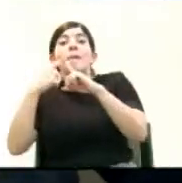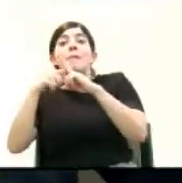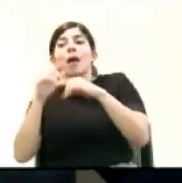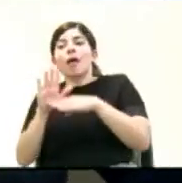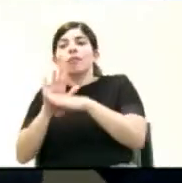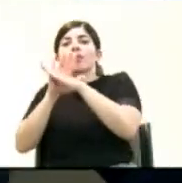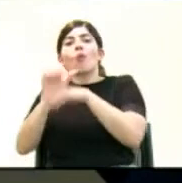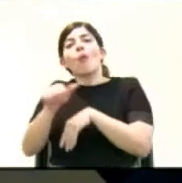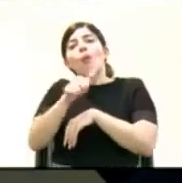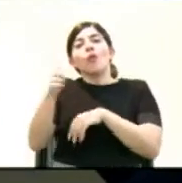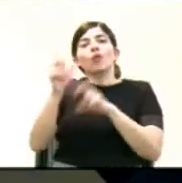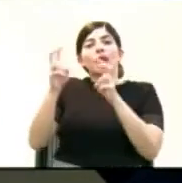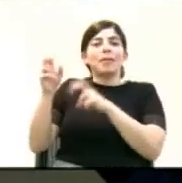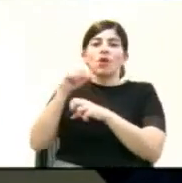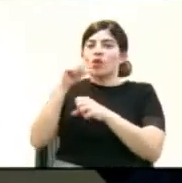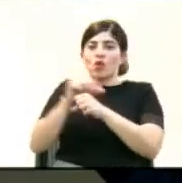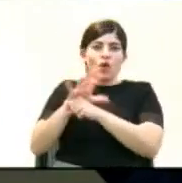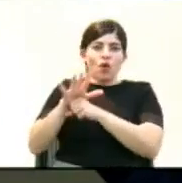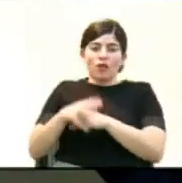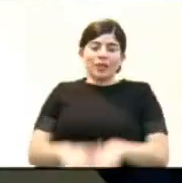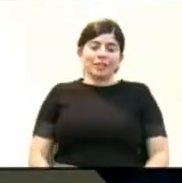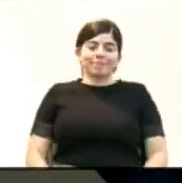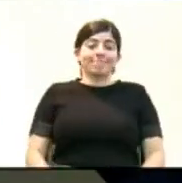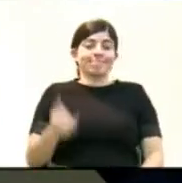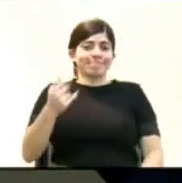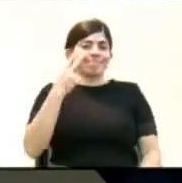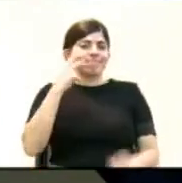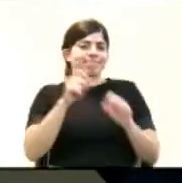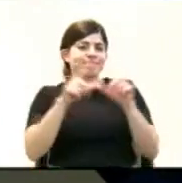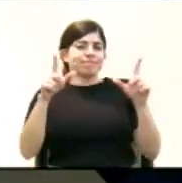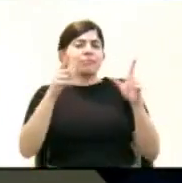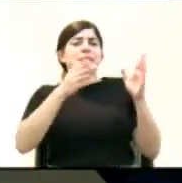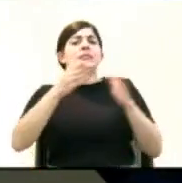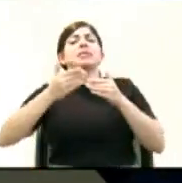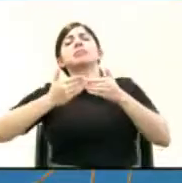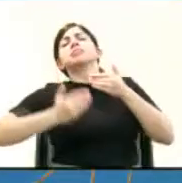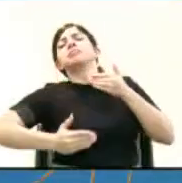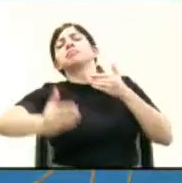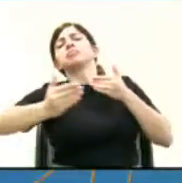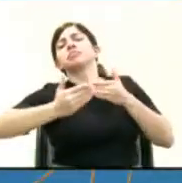filmina. Aquí lo que vemos es la proyección.